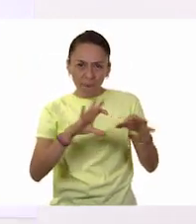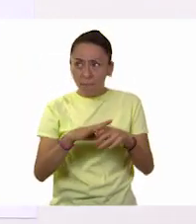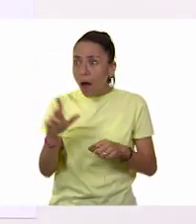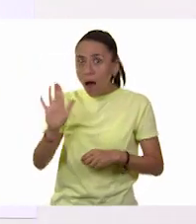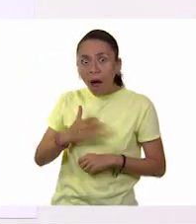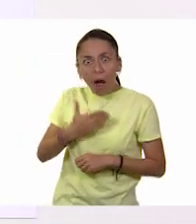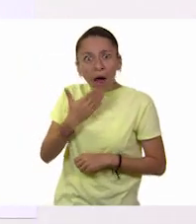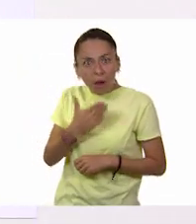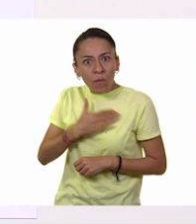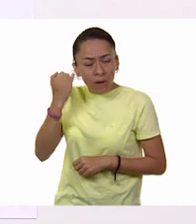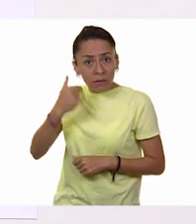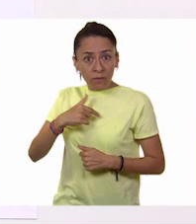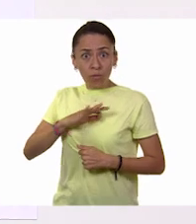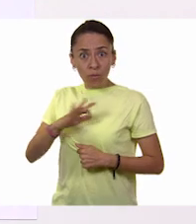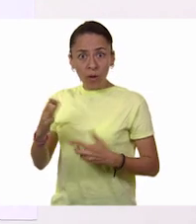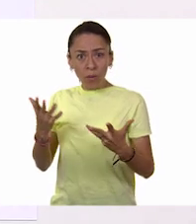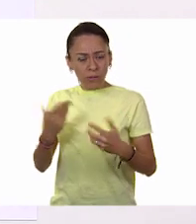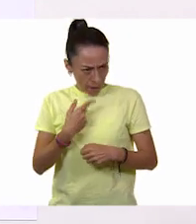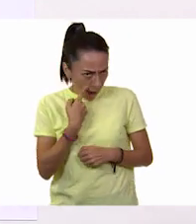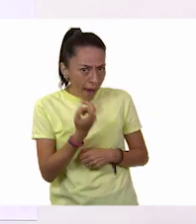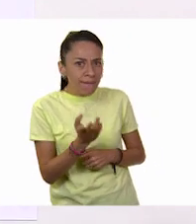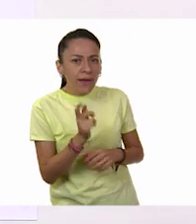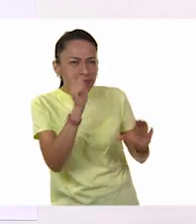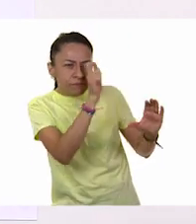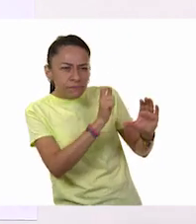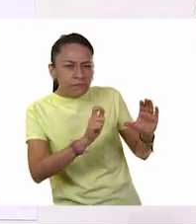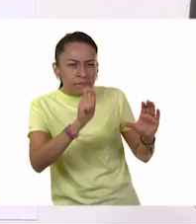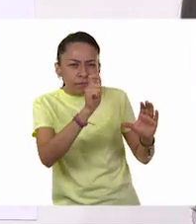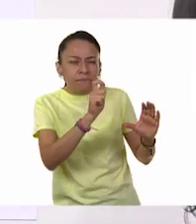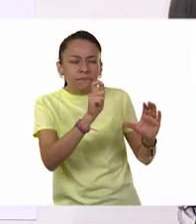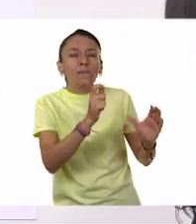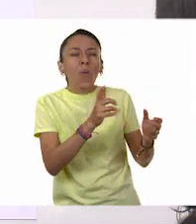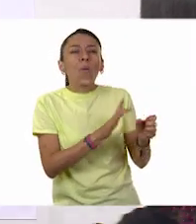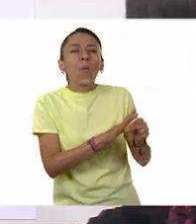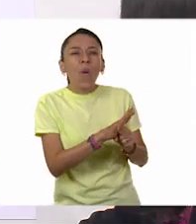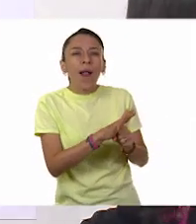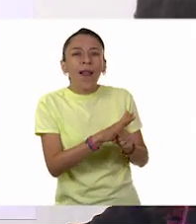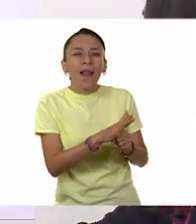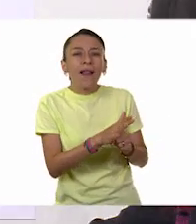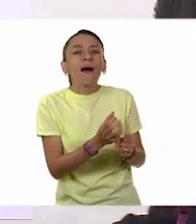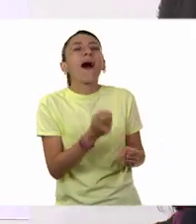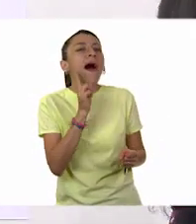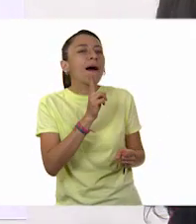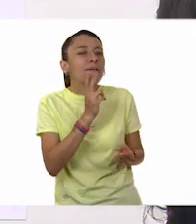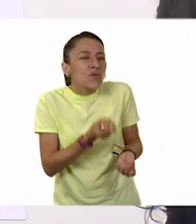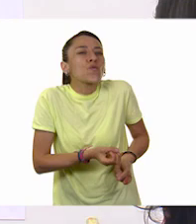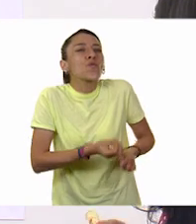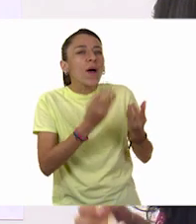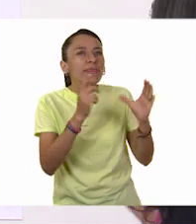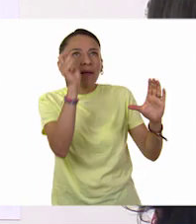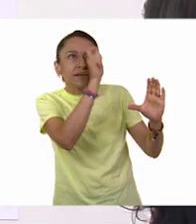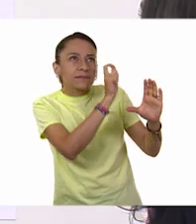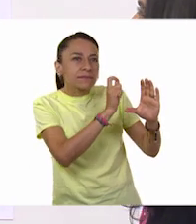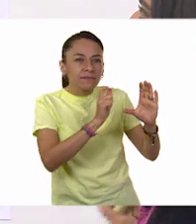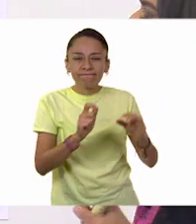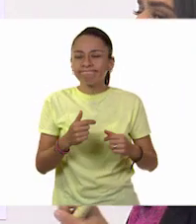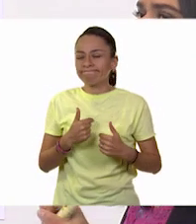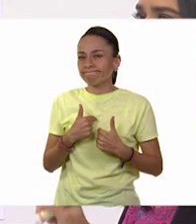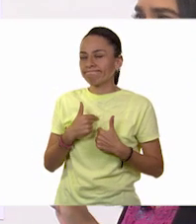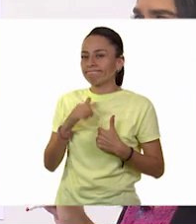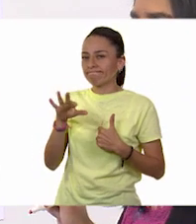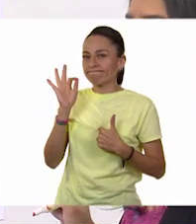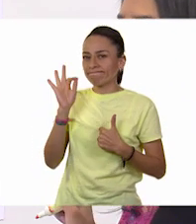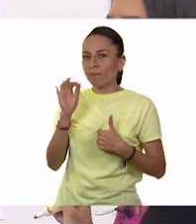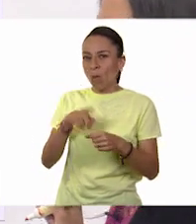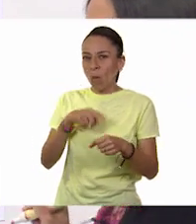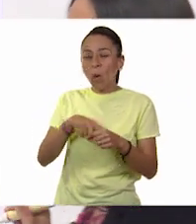encontramos. Localiza una, María. Muy bien. A ver, voy a escoger un color como este naranjita. Hasta arriba,